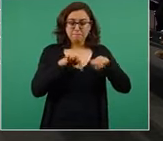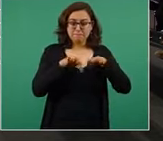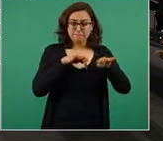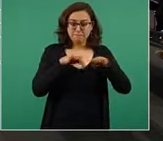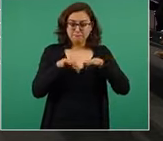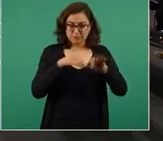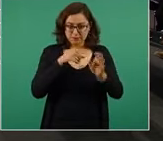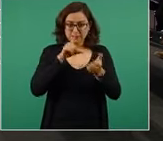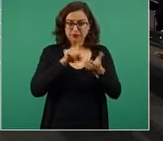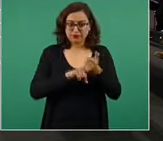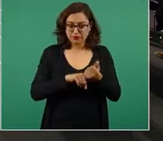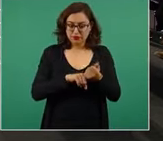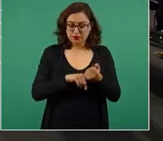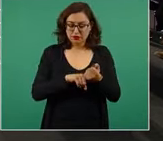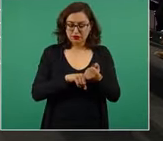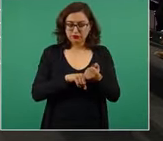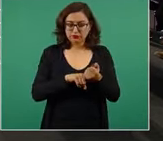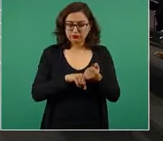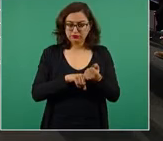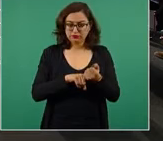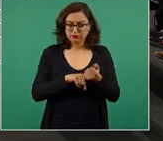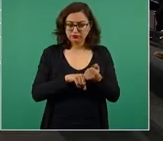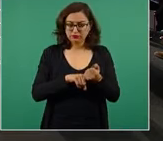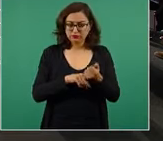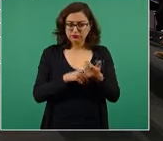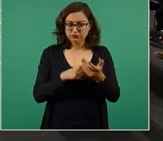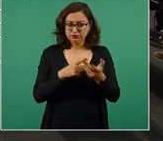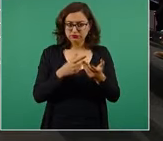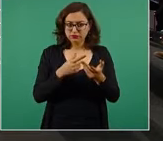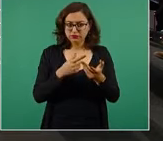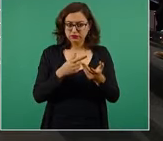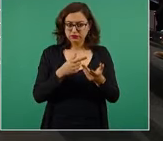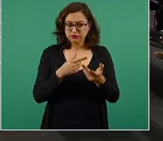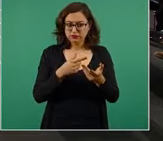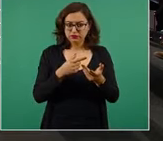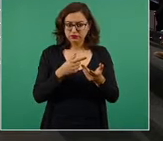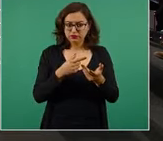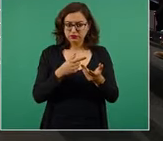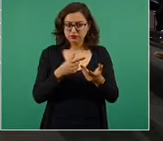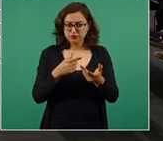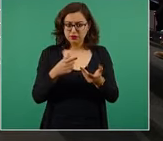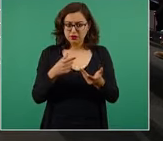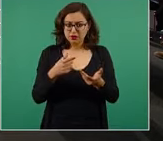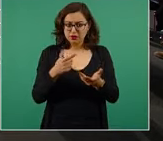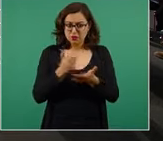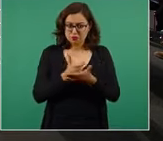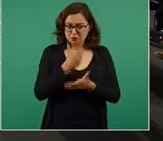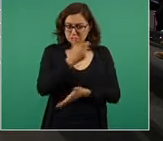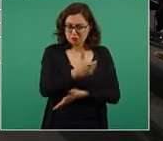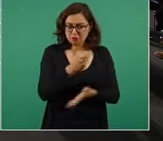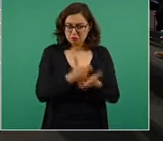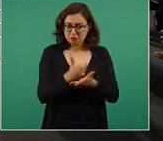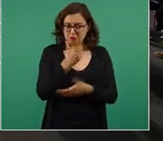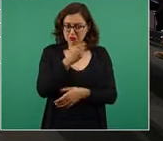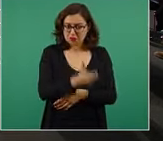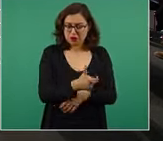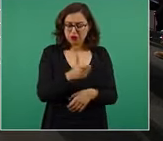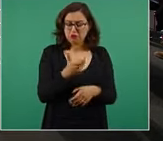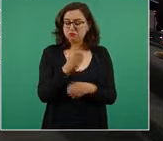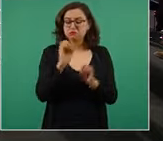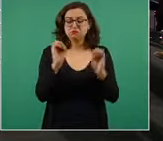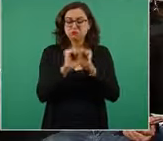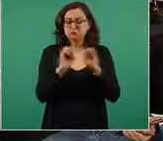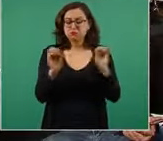conseguido tener el beneficio del pago de sus trabajos. Ya